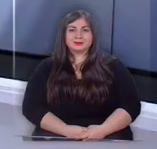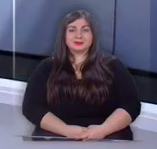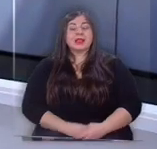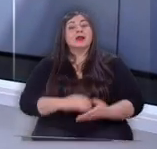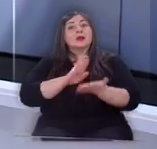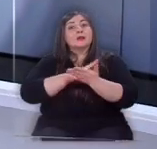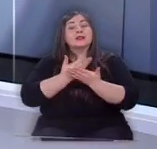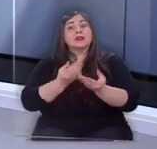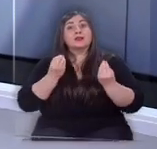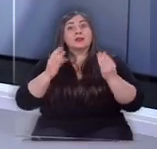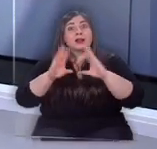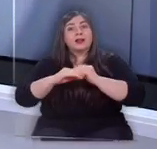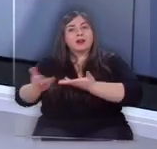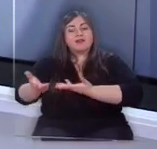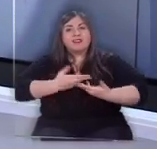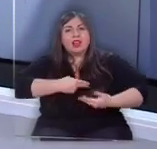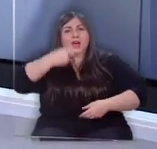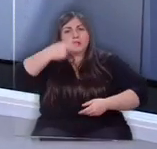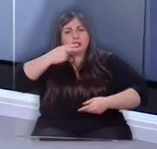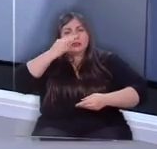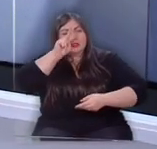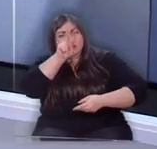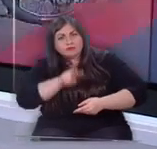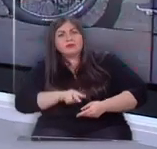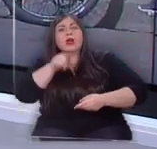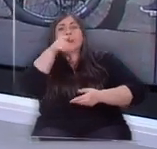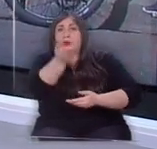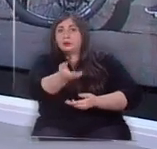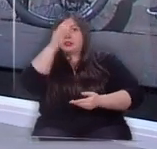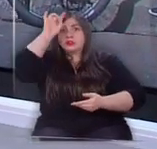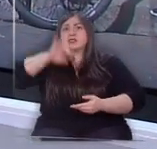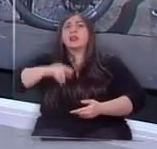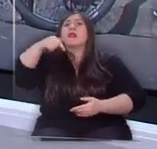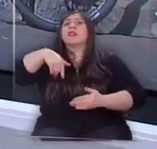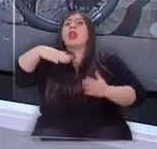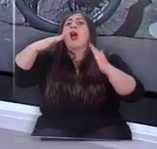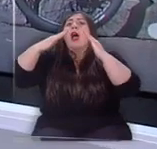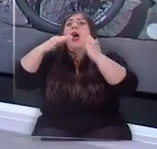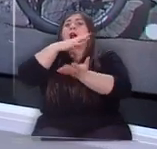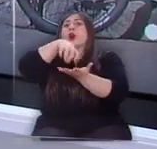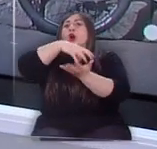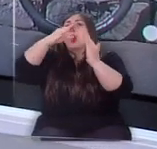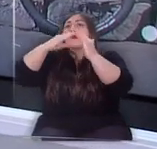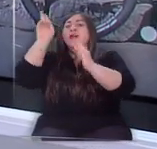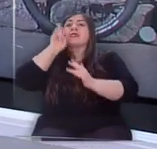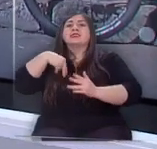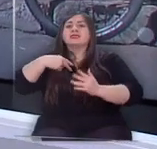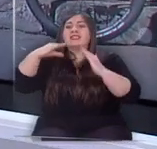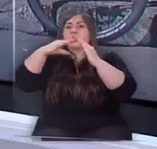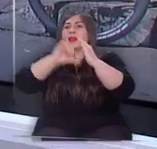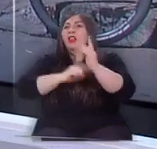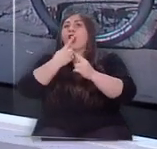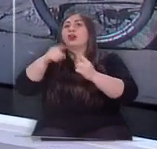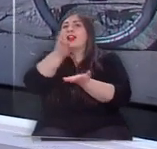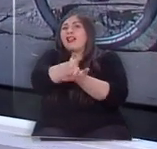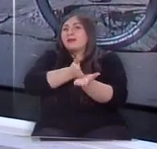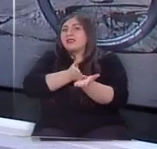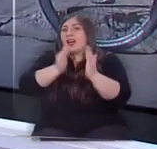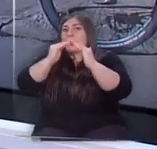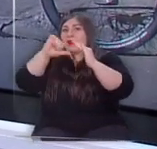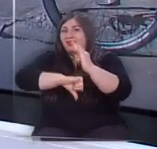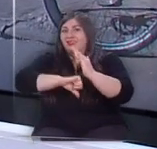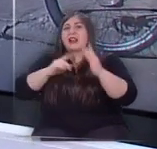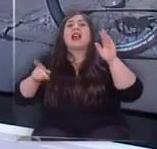¿Qué tal? ¿Cómo están? Buenas noches, bienvenido a la revisión de las noticias. Usted lo sabe, algunas comunas amanecieron sin cuarentena, otras con la restricción a medias. A primera hora